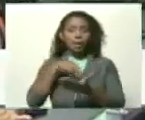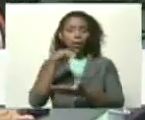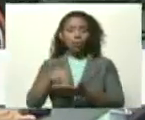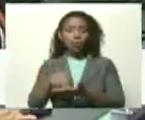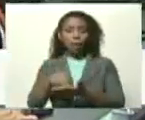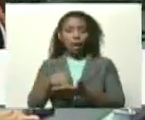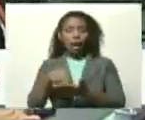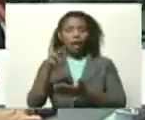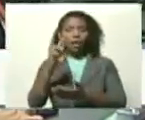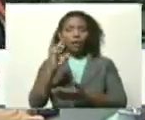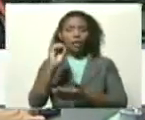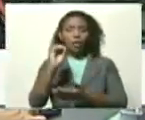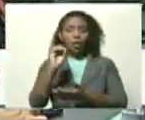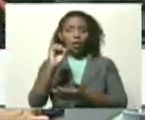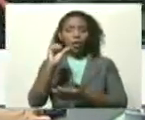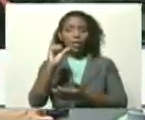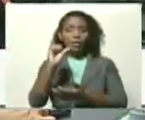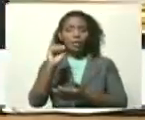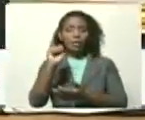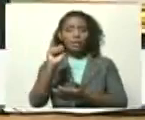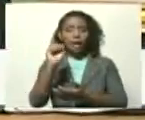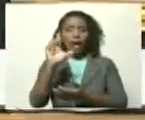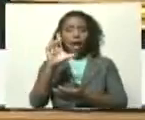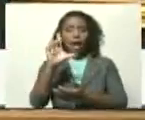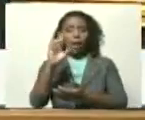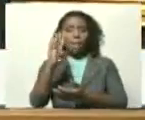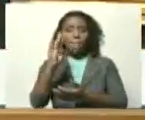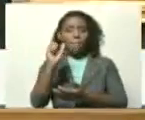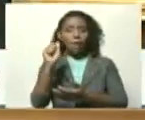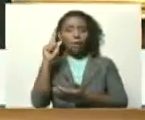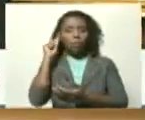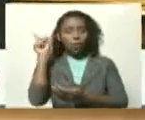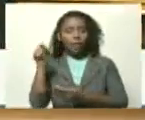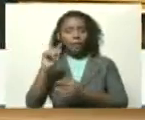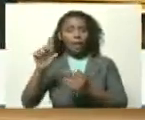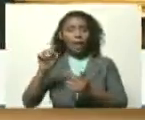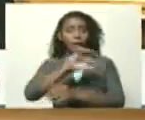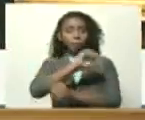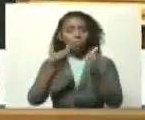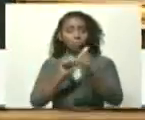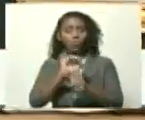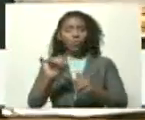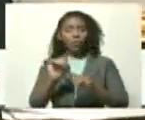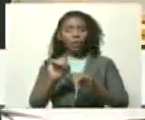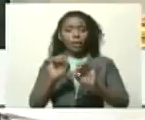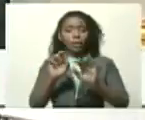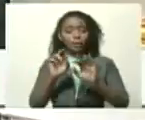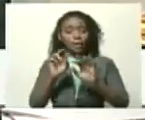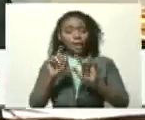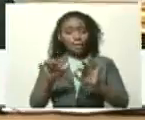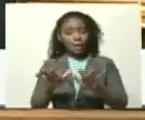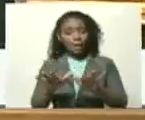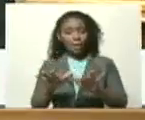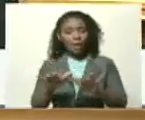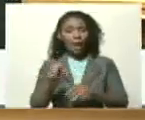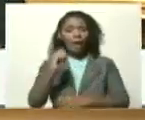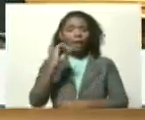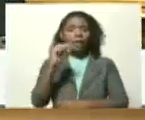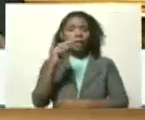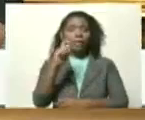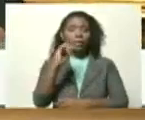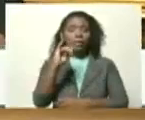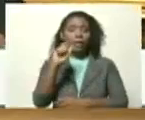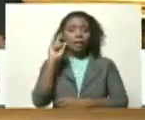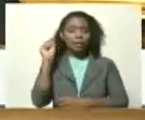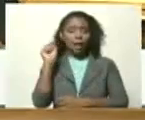está Rosalba Gil y en la subsecretaría está la compañera Inti Hinojosa, quienes acaban de ser ratificadas